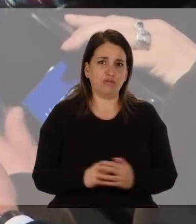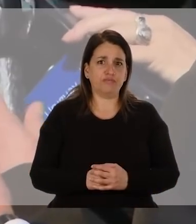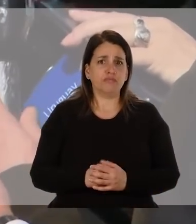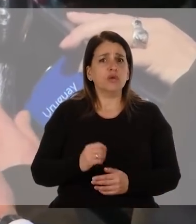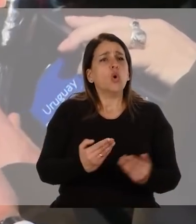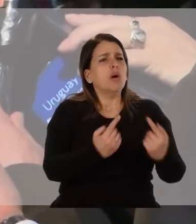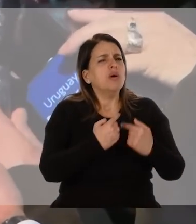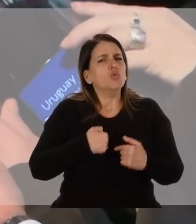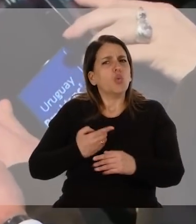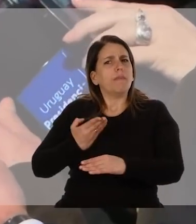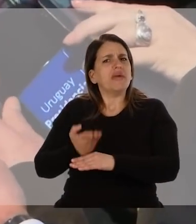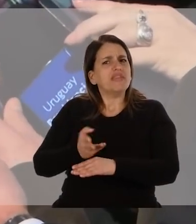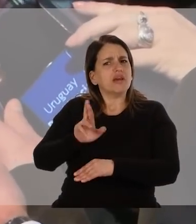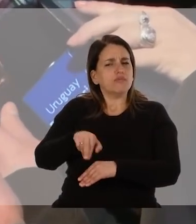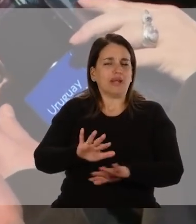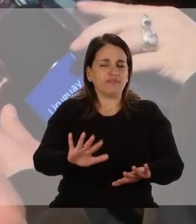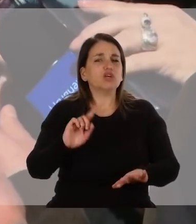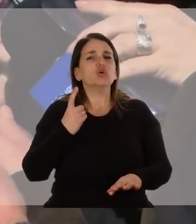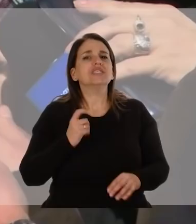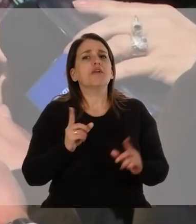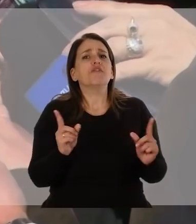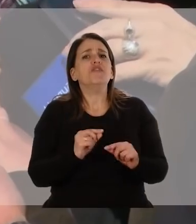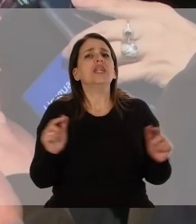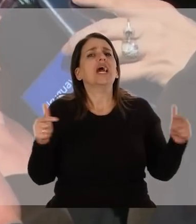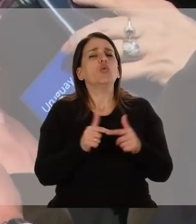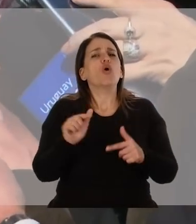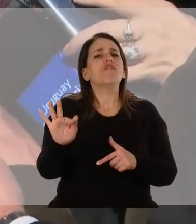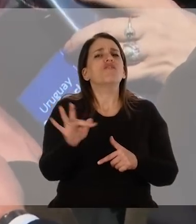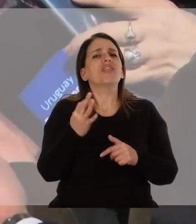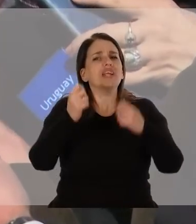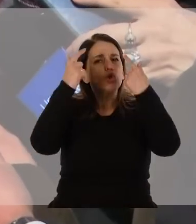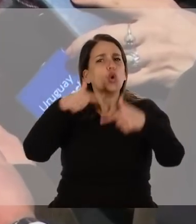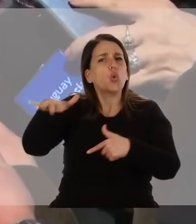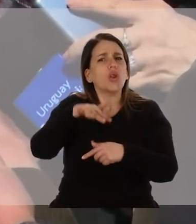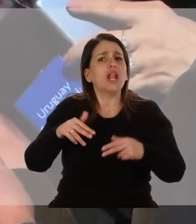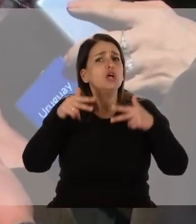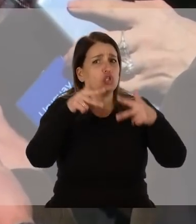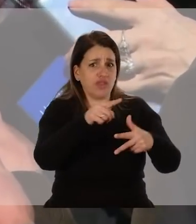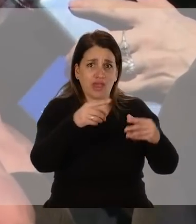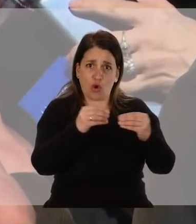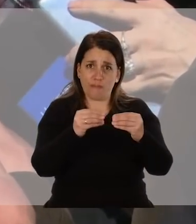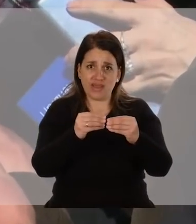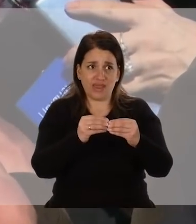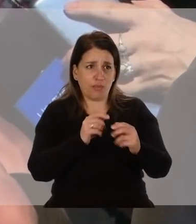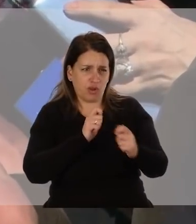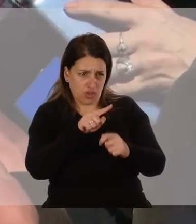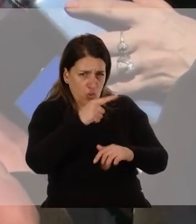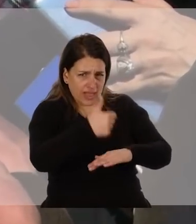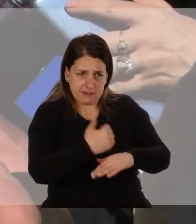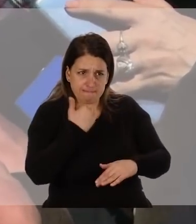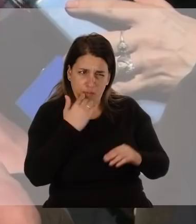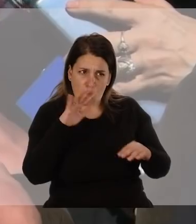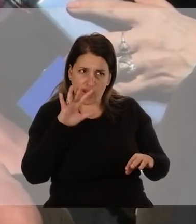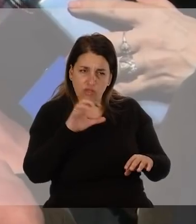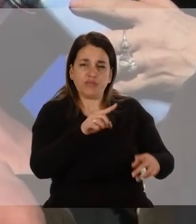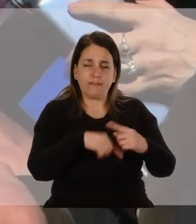esa reserva. ¿Usted le pidió la renuncia? Ayer yo salí de la Federación Rural y les había dicho a los colegas tuyos, no